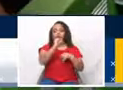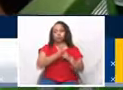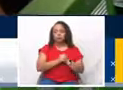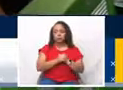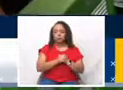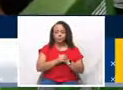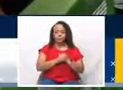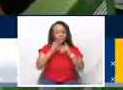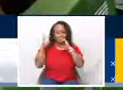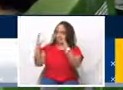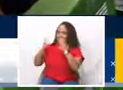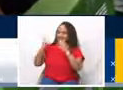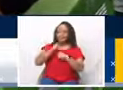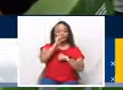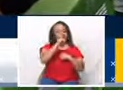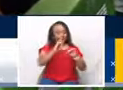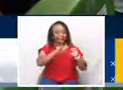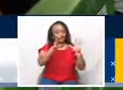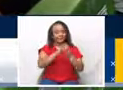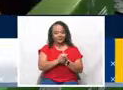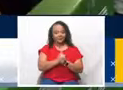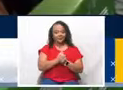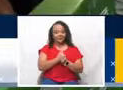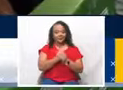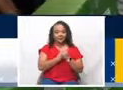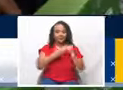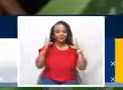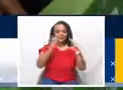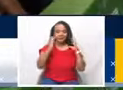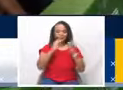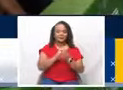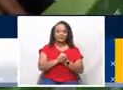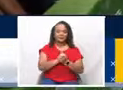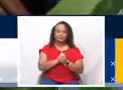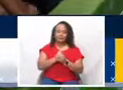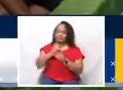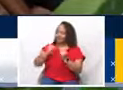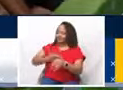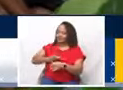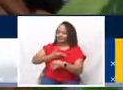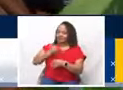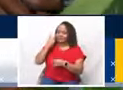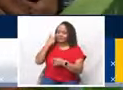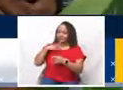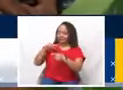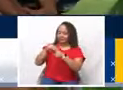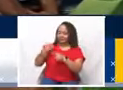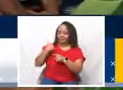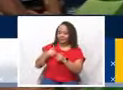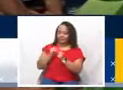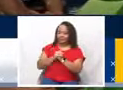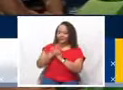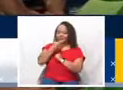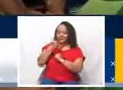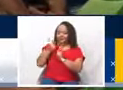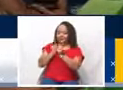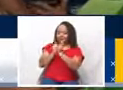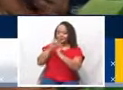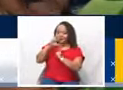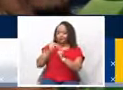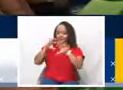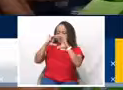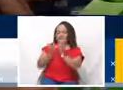Casi se cae en mi casa. ¿De la celebración? Sí, celebración. Muchísimo orgullo, me vino que ver a su nieto ser mejor atleta